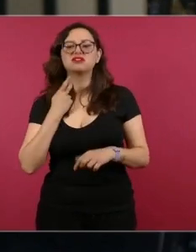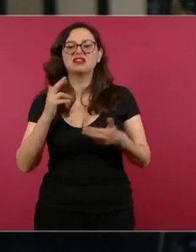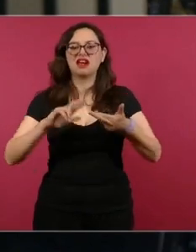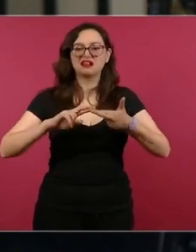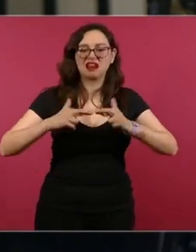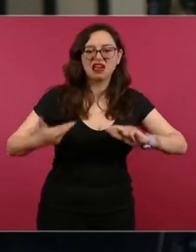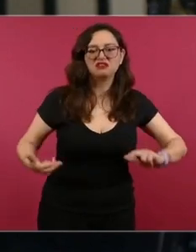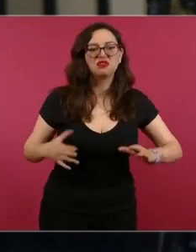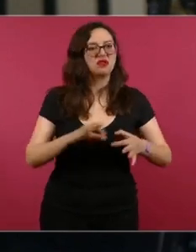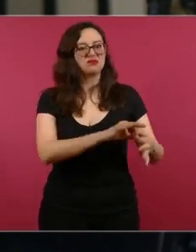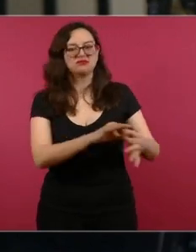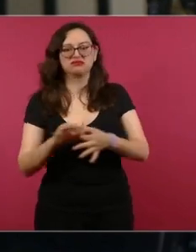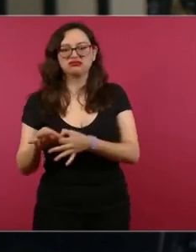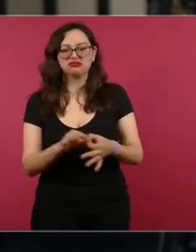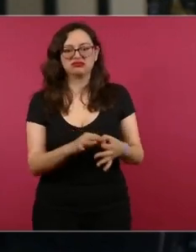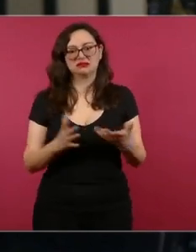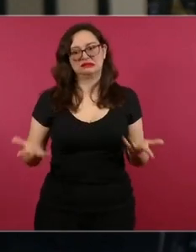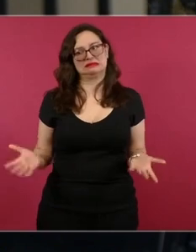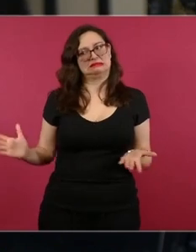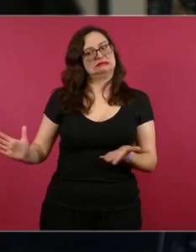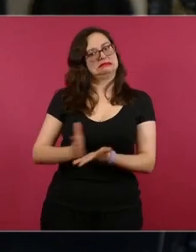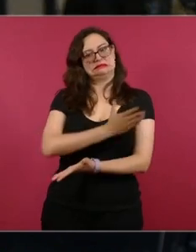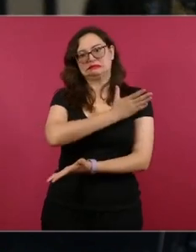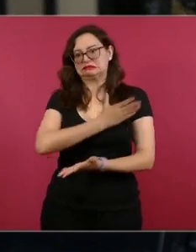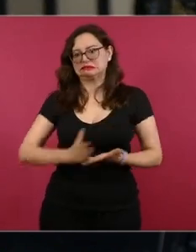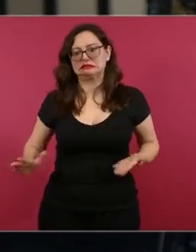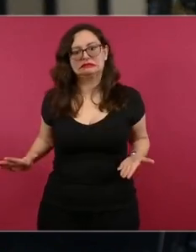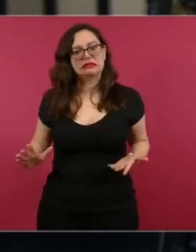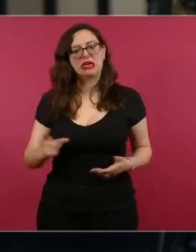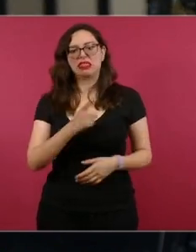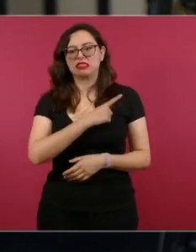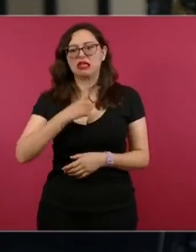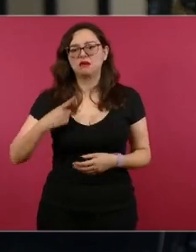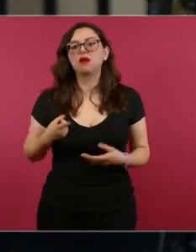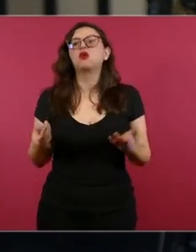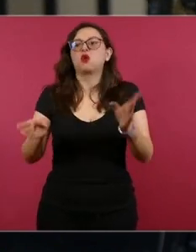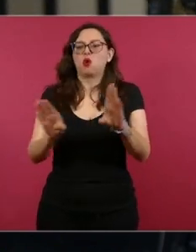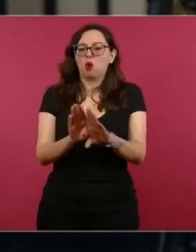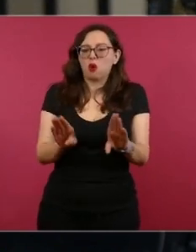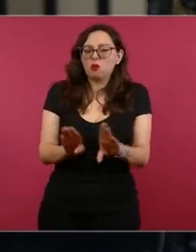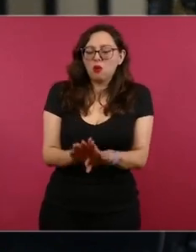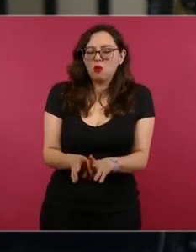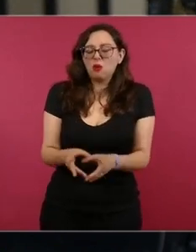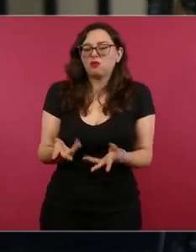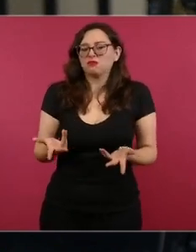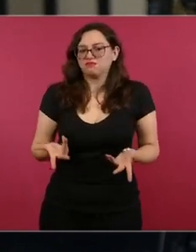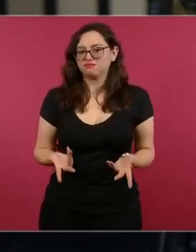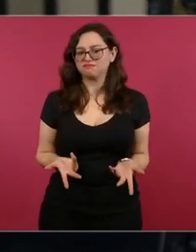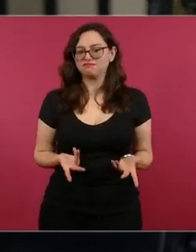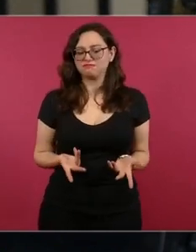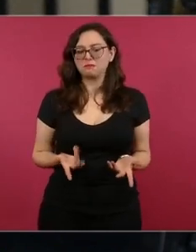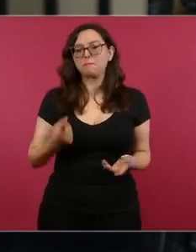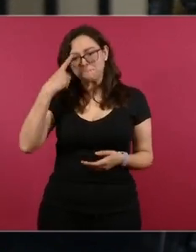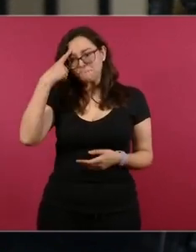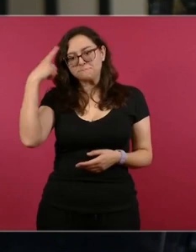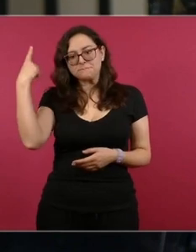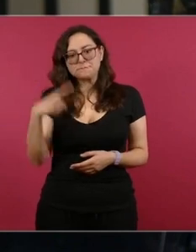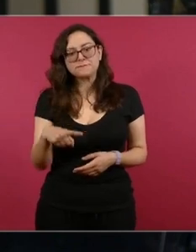considera necesarias para garantizar que la política no esté influenciada por intereses particulares, asegurando